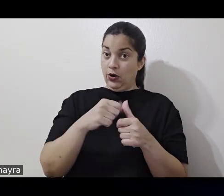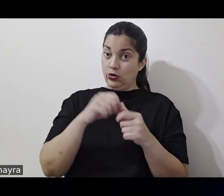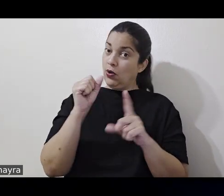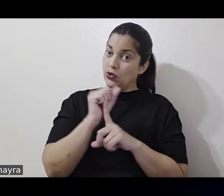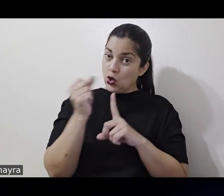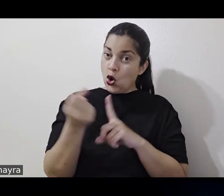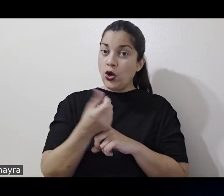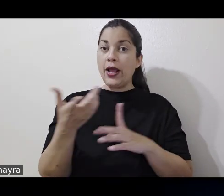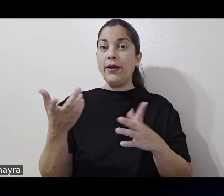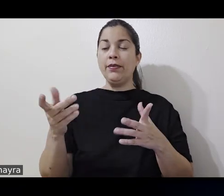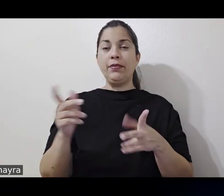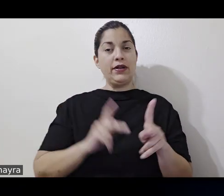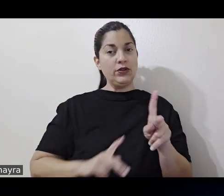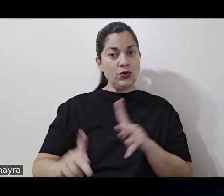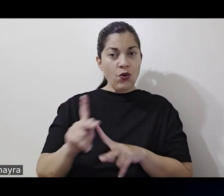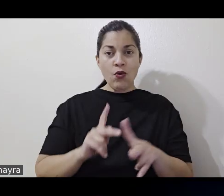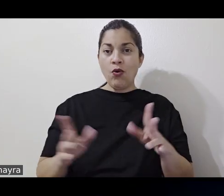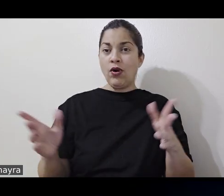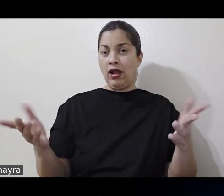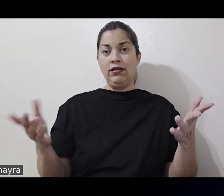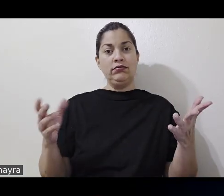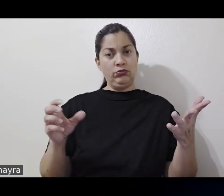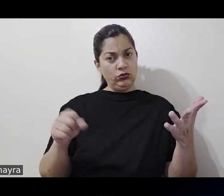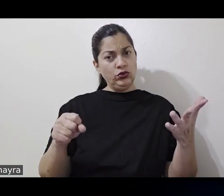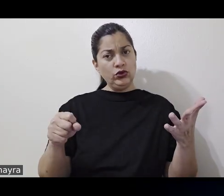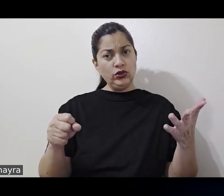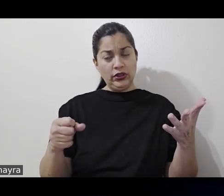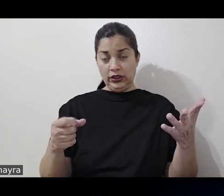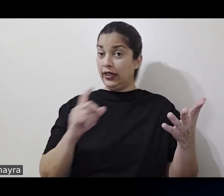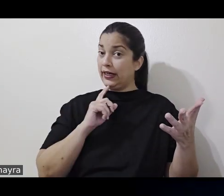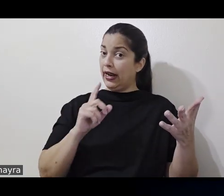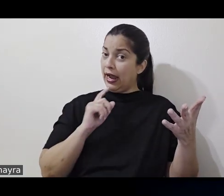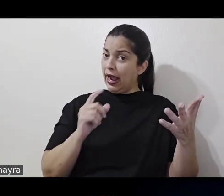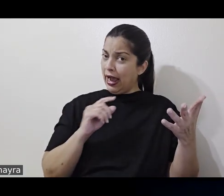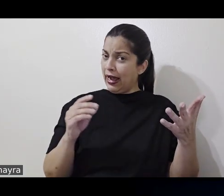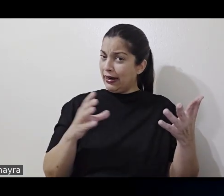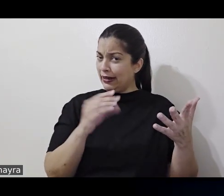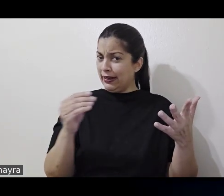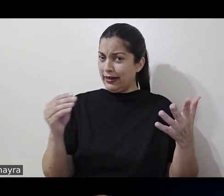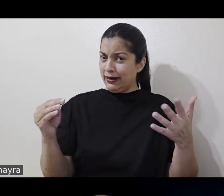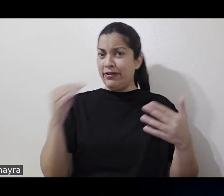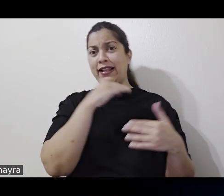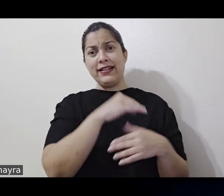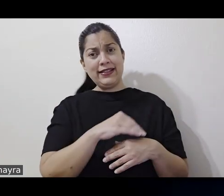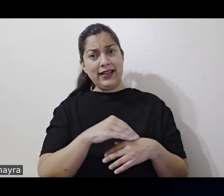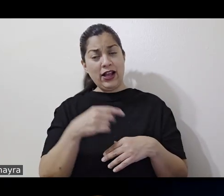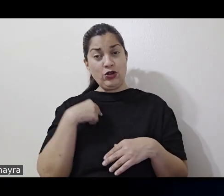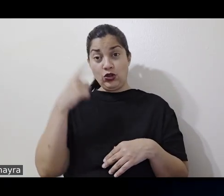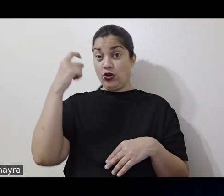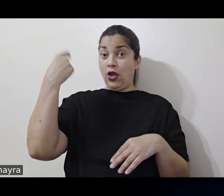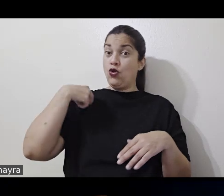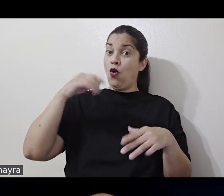recuerdo personas, sí recuerdo de lo real hasta lo fantástico, porque yo he soñado que yo voy